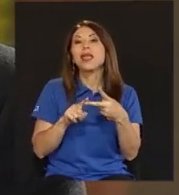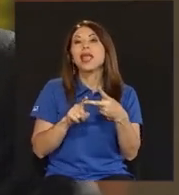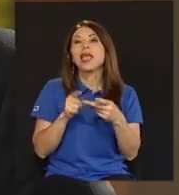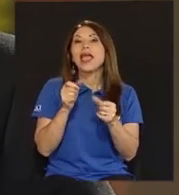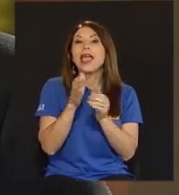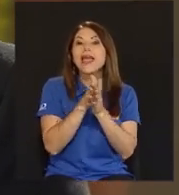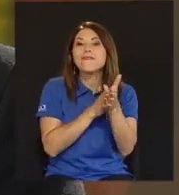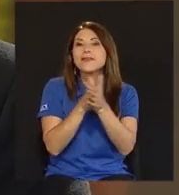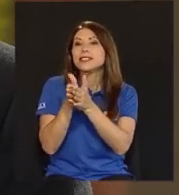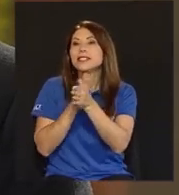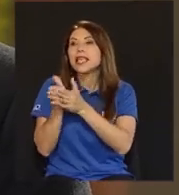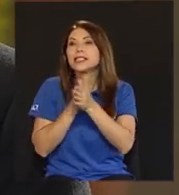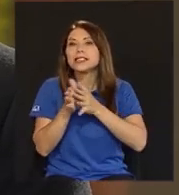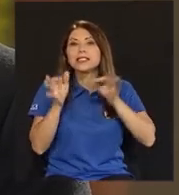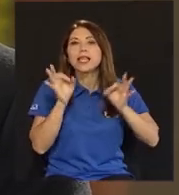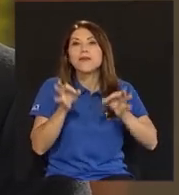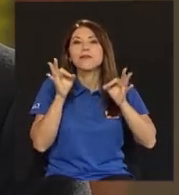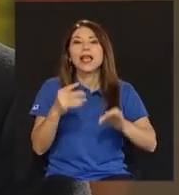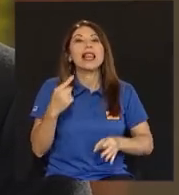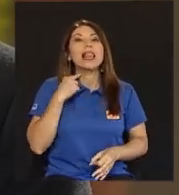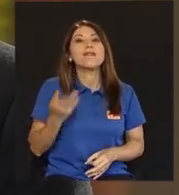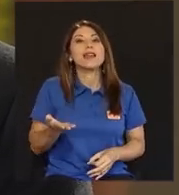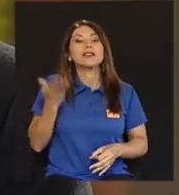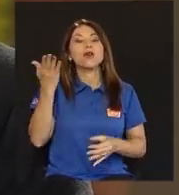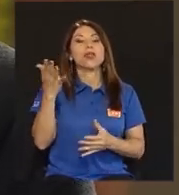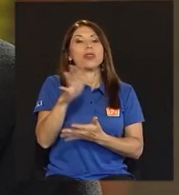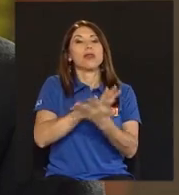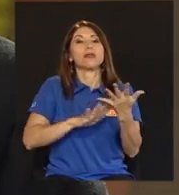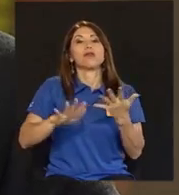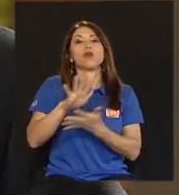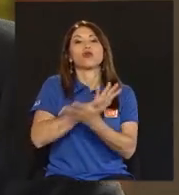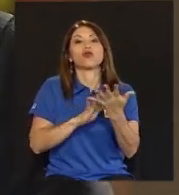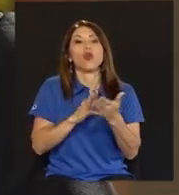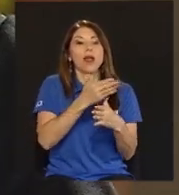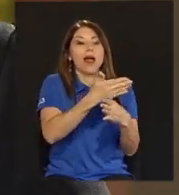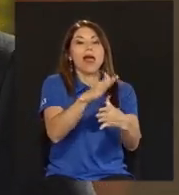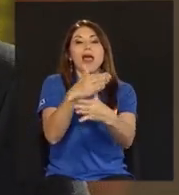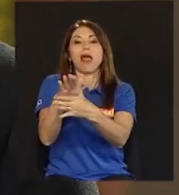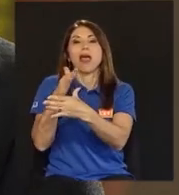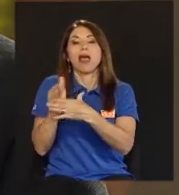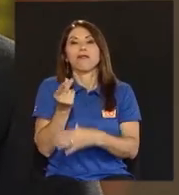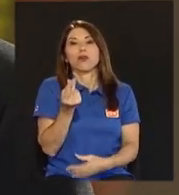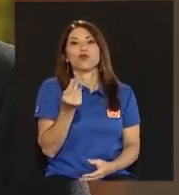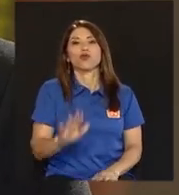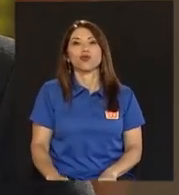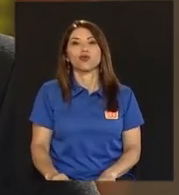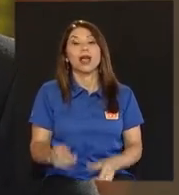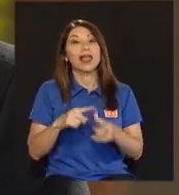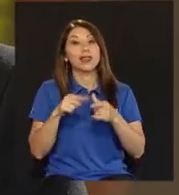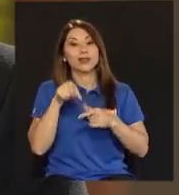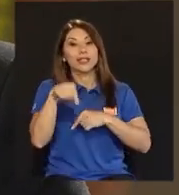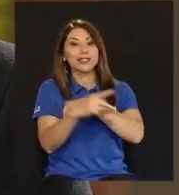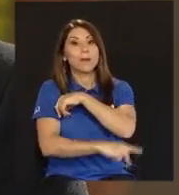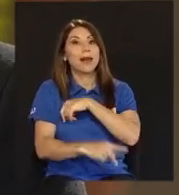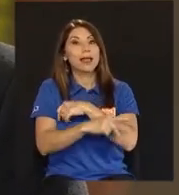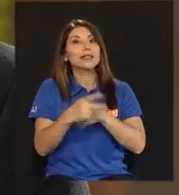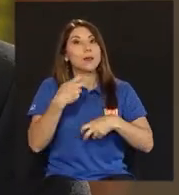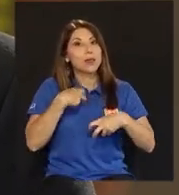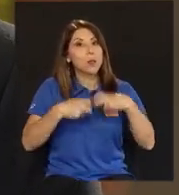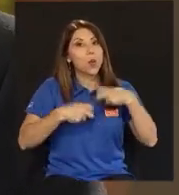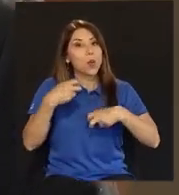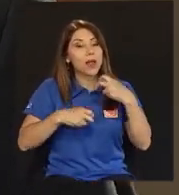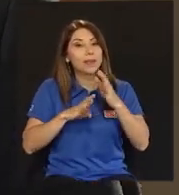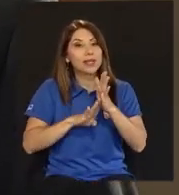inflación distorsiona la asignación de recursos. Entonces, es un país que tiene problemas de crecimiento, etc. Entonces, la estabilidad